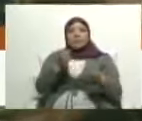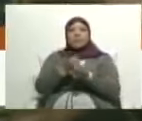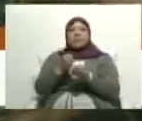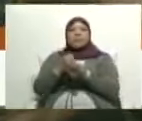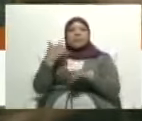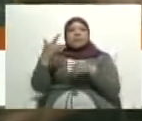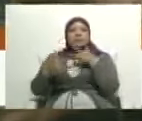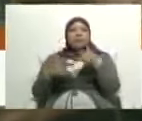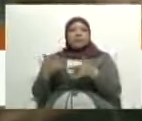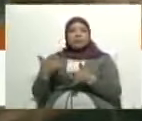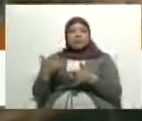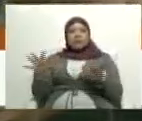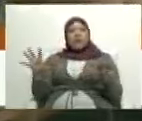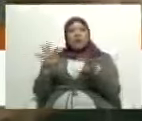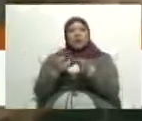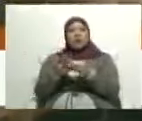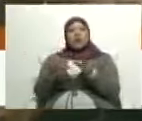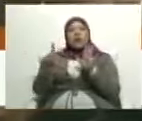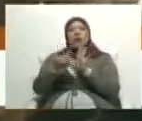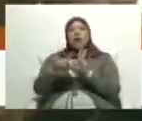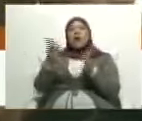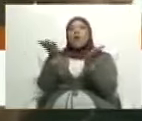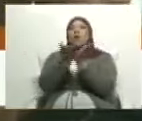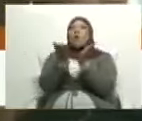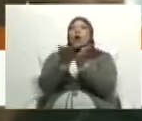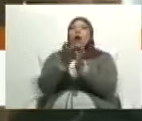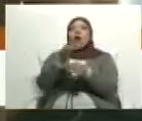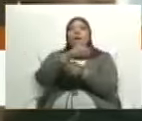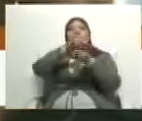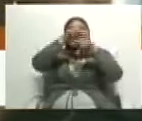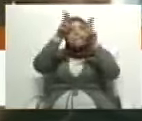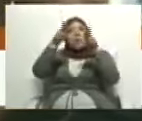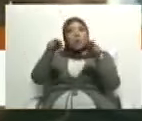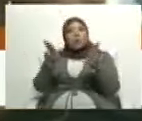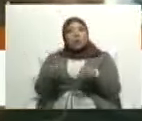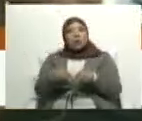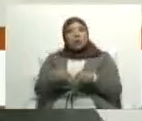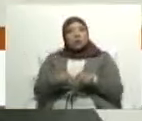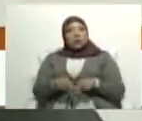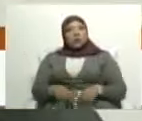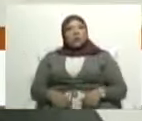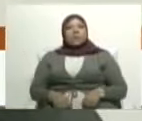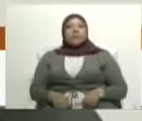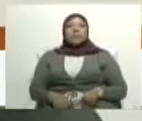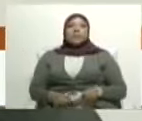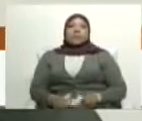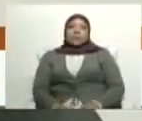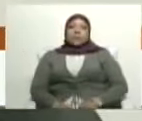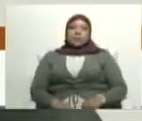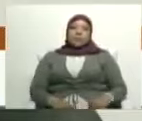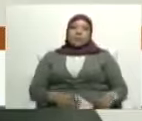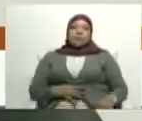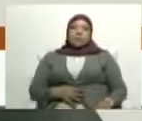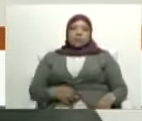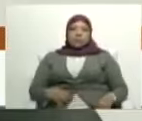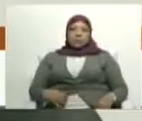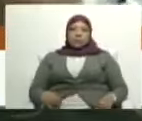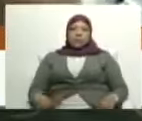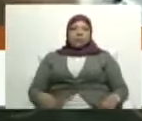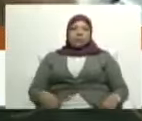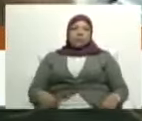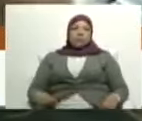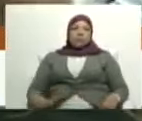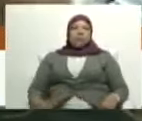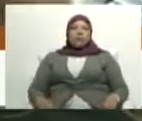unir nuestro liceo, nuestras escuelas, los museos, remontar para siempre esa postura de que